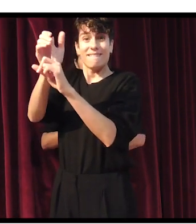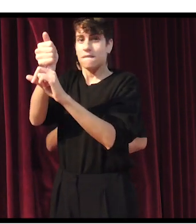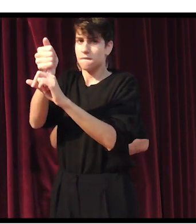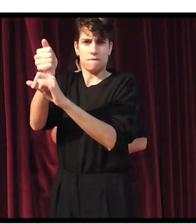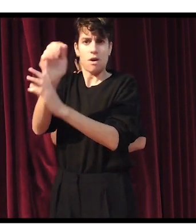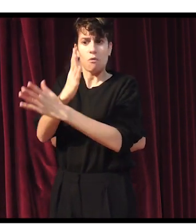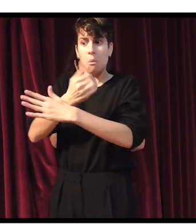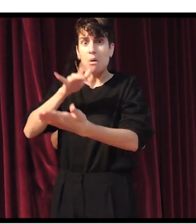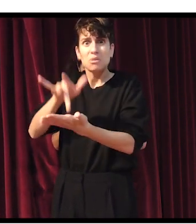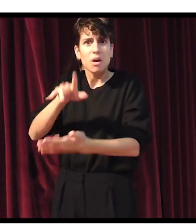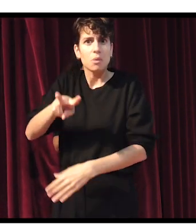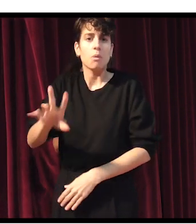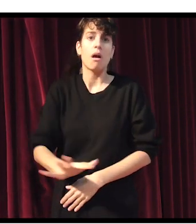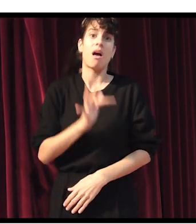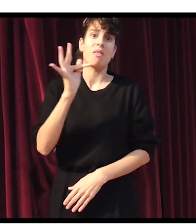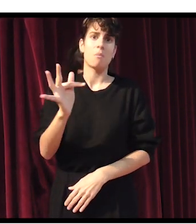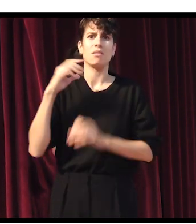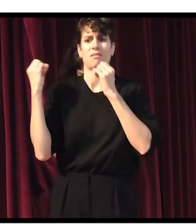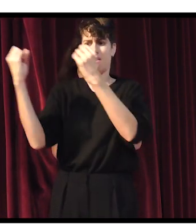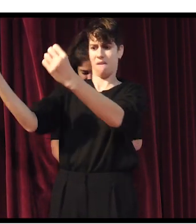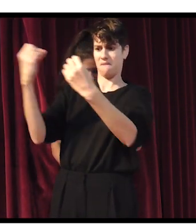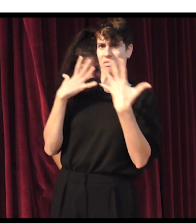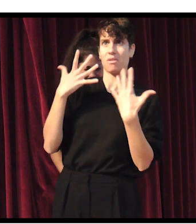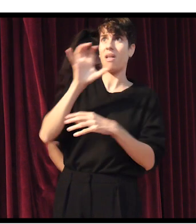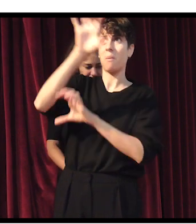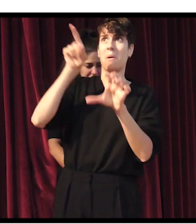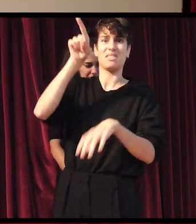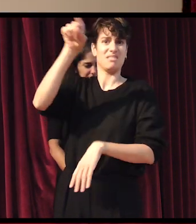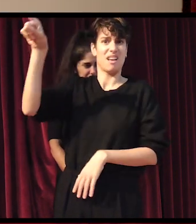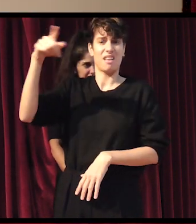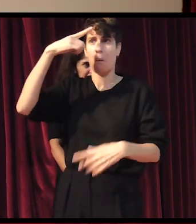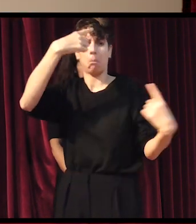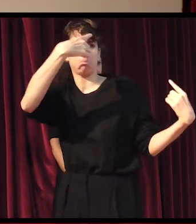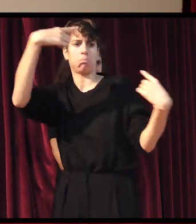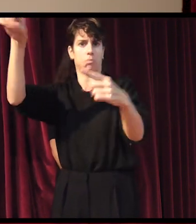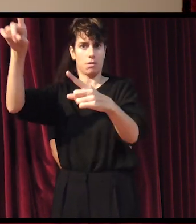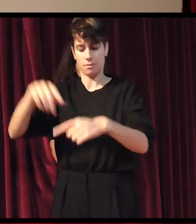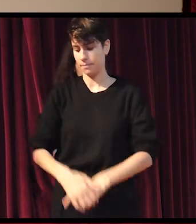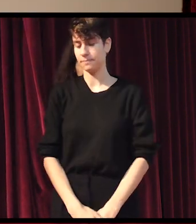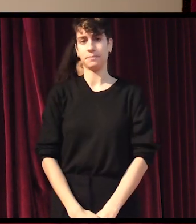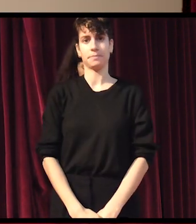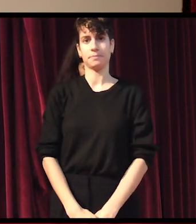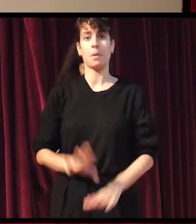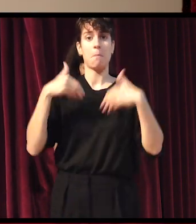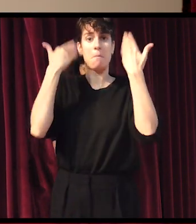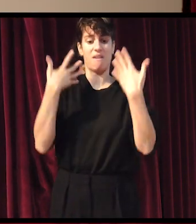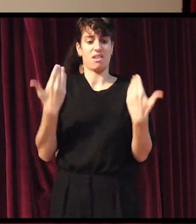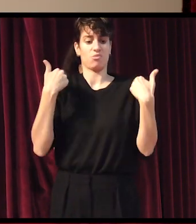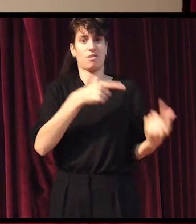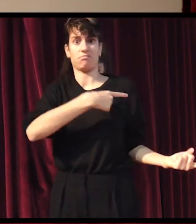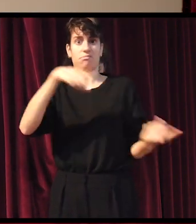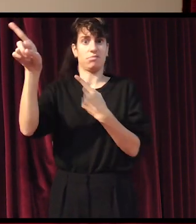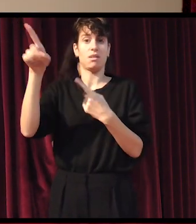ser futbolistas, sino que eran abandonados a su suerte en los países a donde les enviaban estos grupos o mafias y